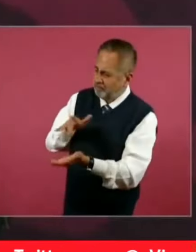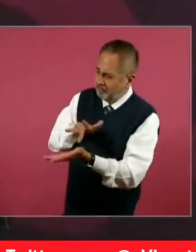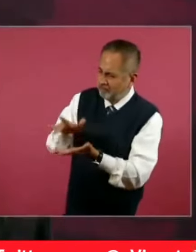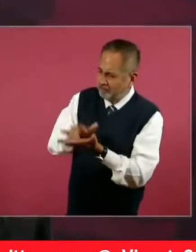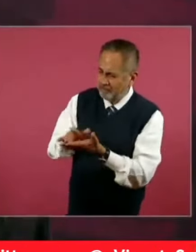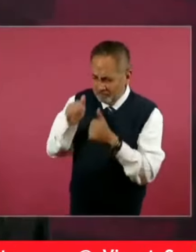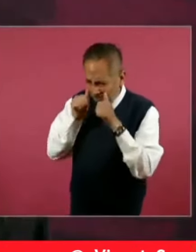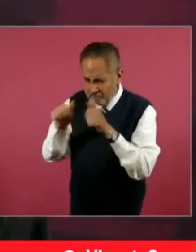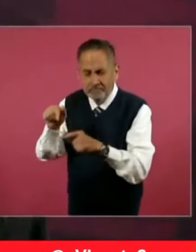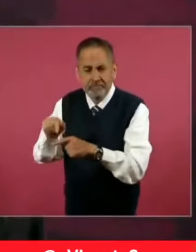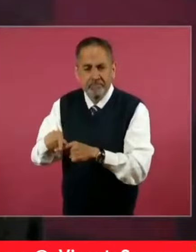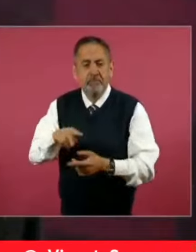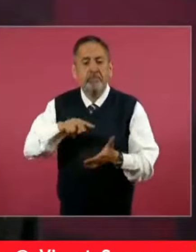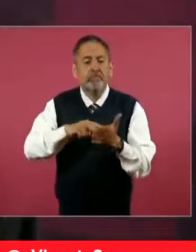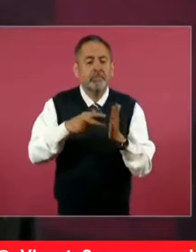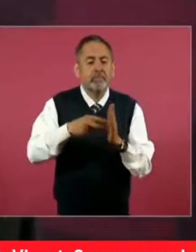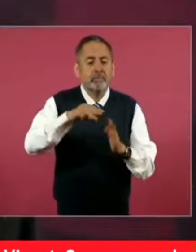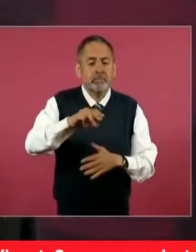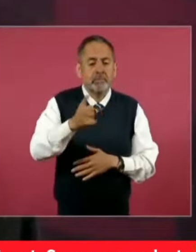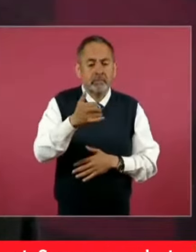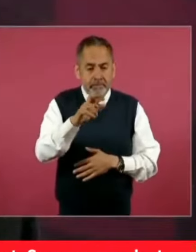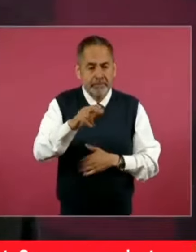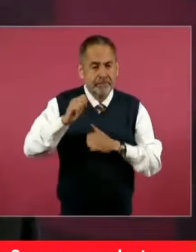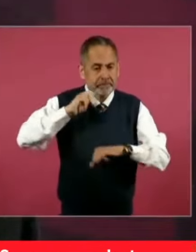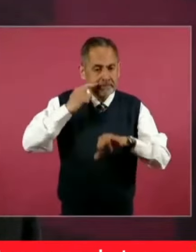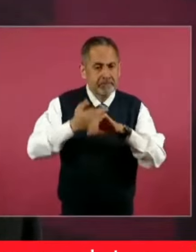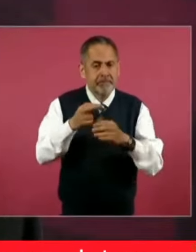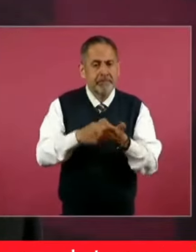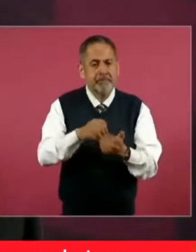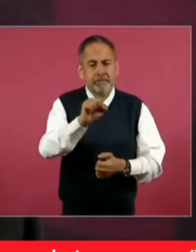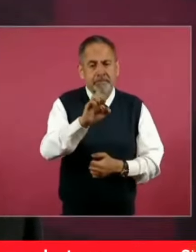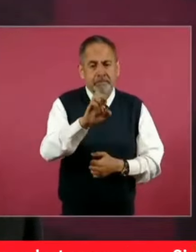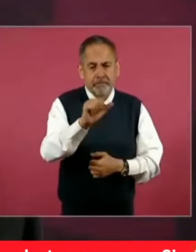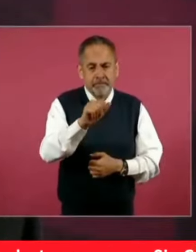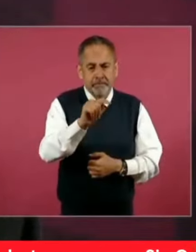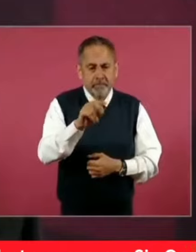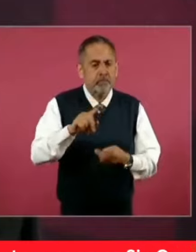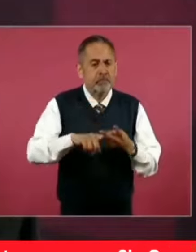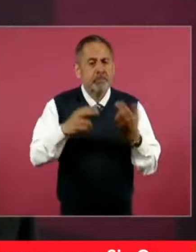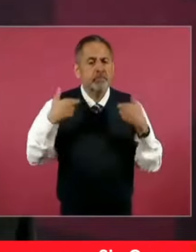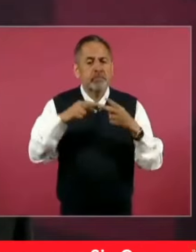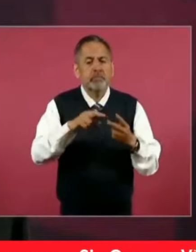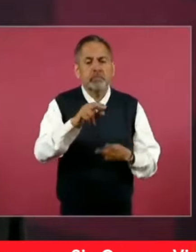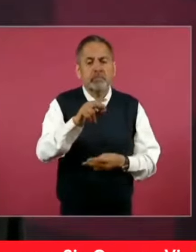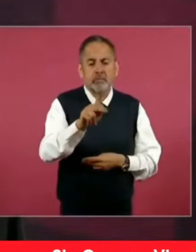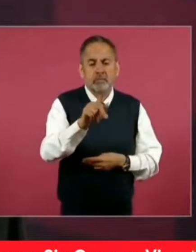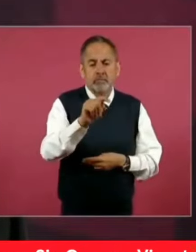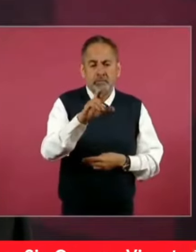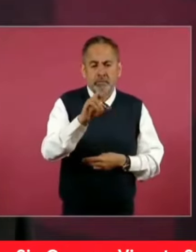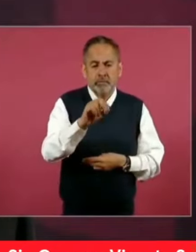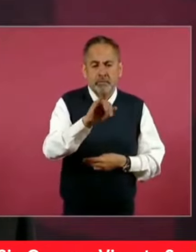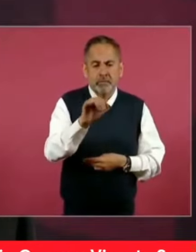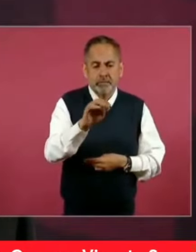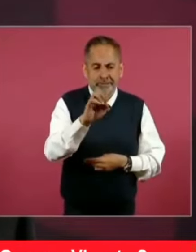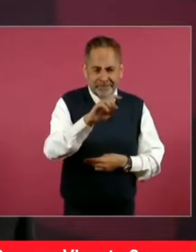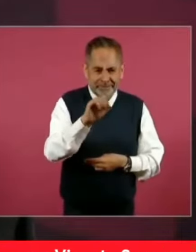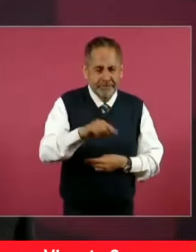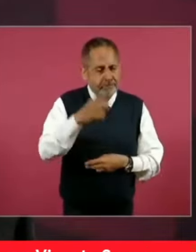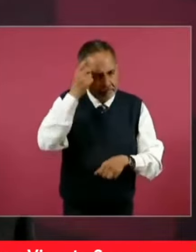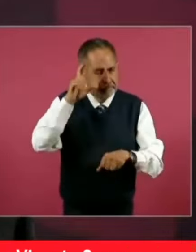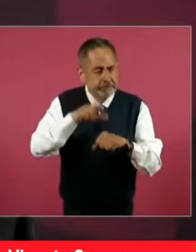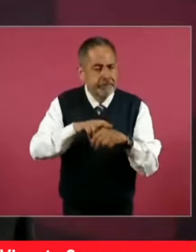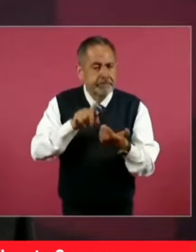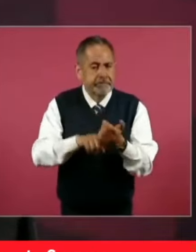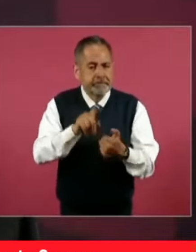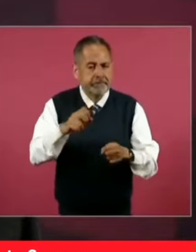compromiso del arquitecto Román Meyer Falcón, titular de SEDATU, y del profesor Plutarco Emilio García Jiménez, director en jefe del Registro